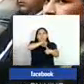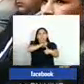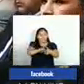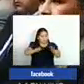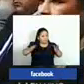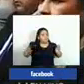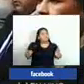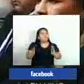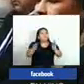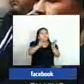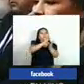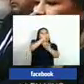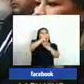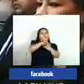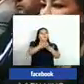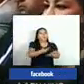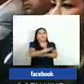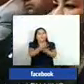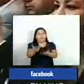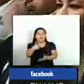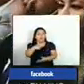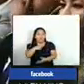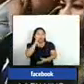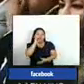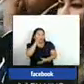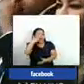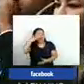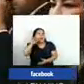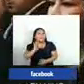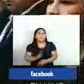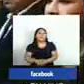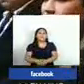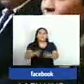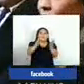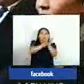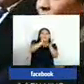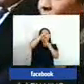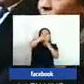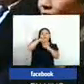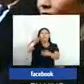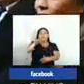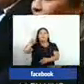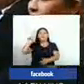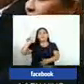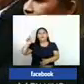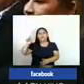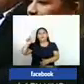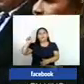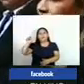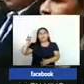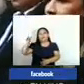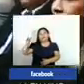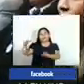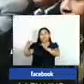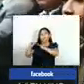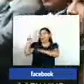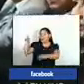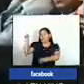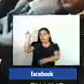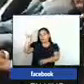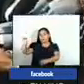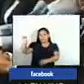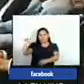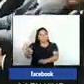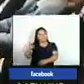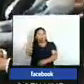grandes proyectos en beneficio de todos quiero mencionar uno y es el programa Erasmus que tiene la Unión Europea en la cual un